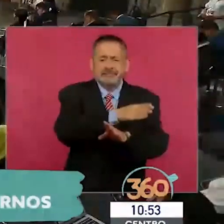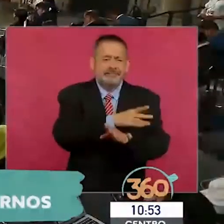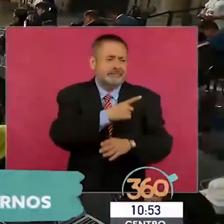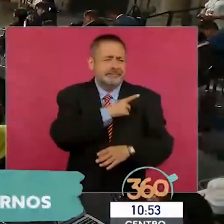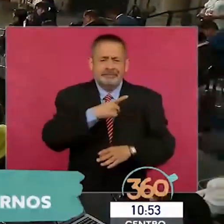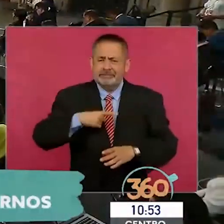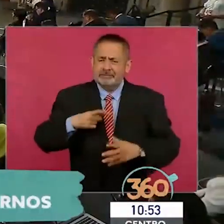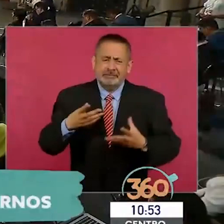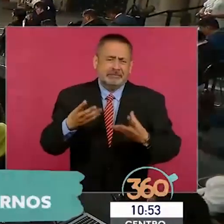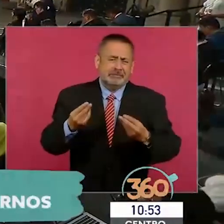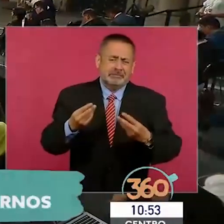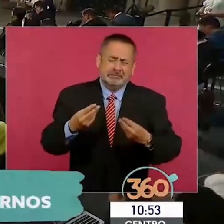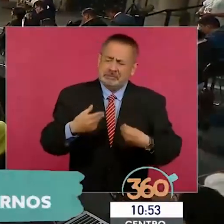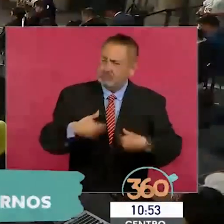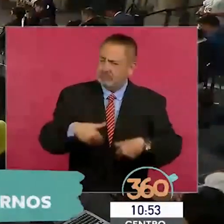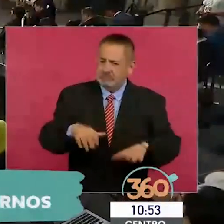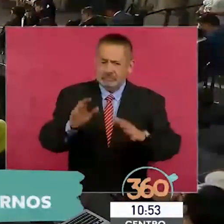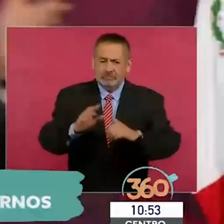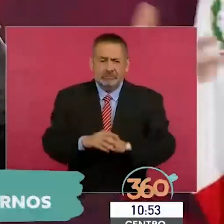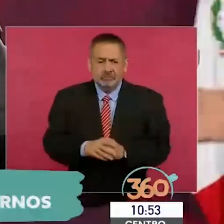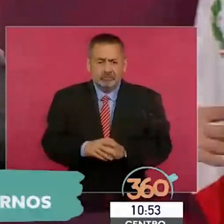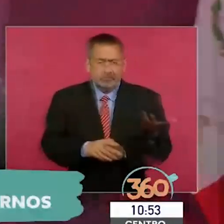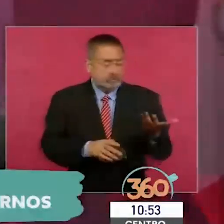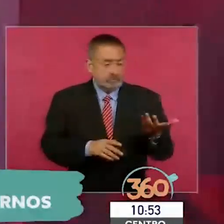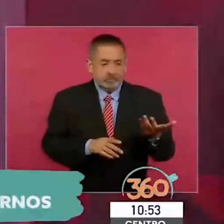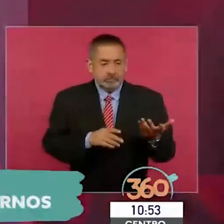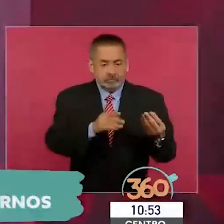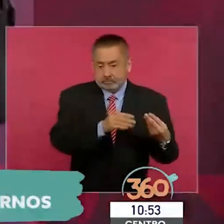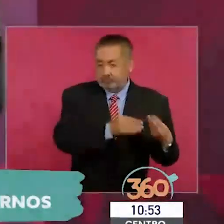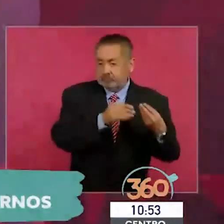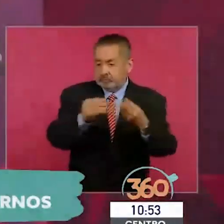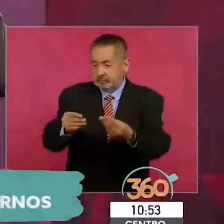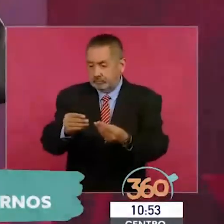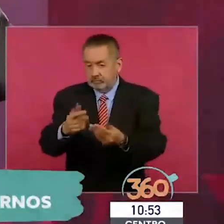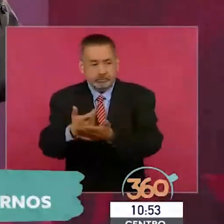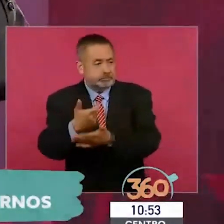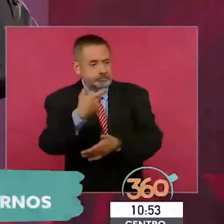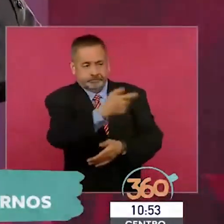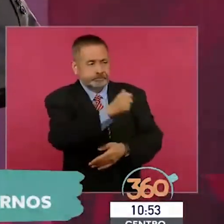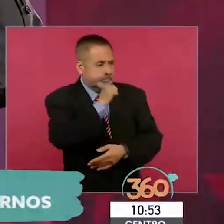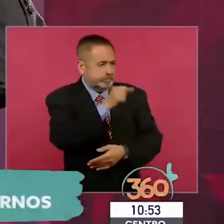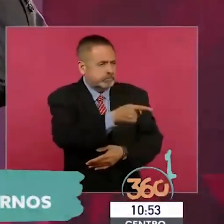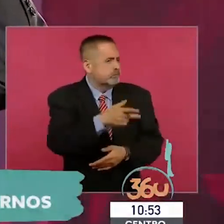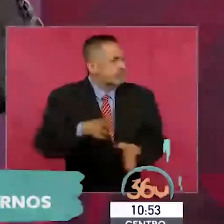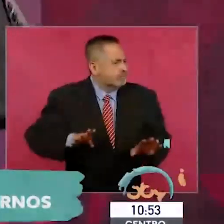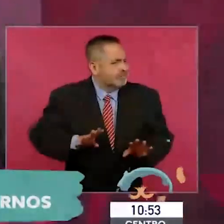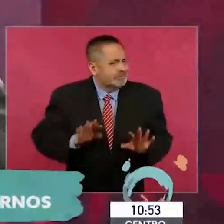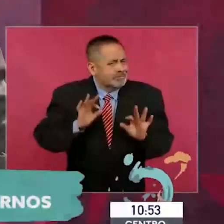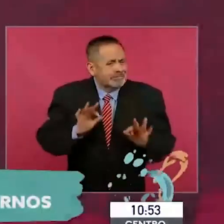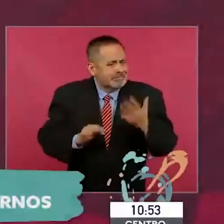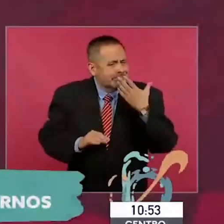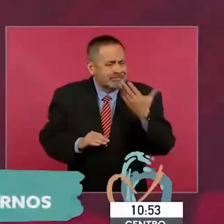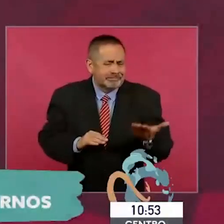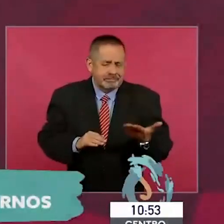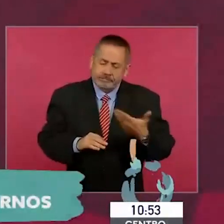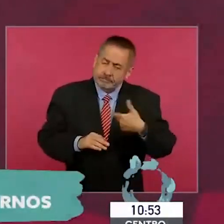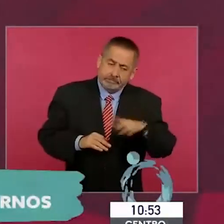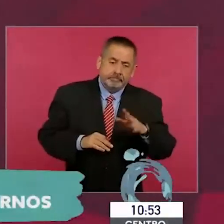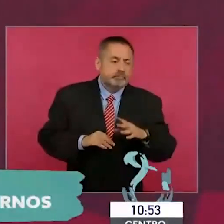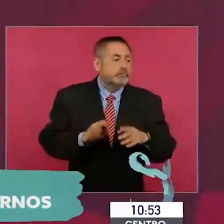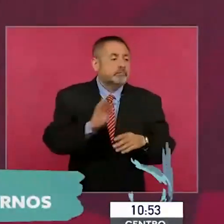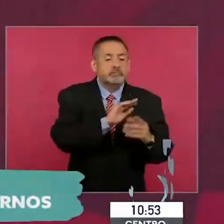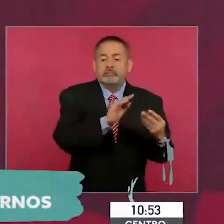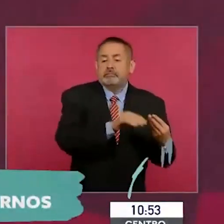sin recibir nada, saldría ganando. Pero a lo mejor llegaba al acuerdo de que le